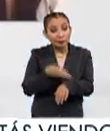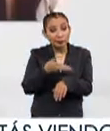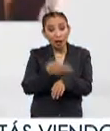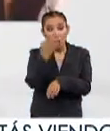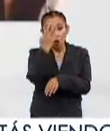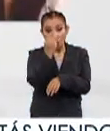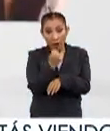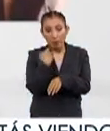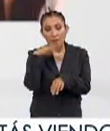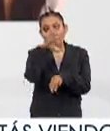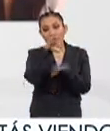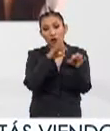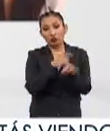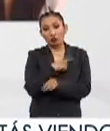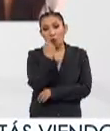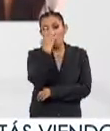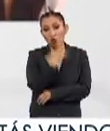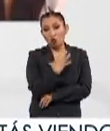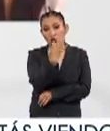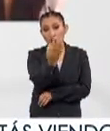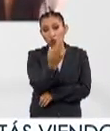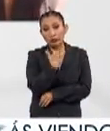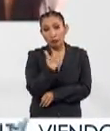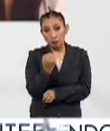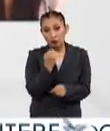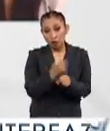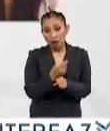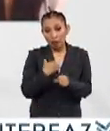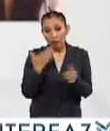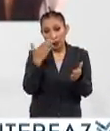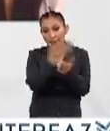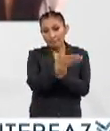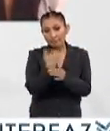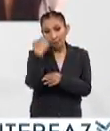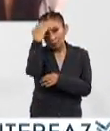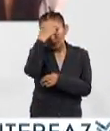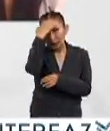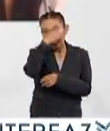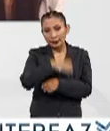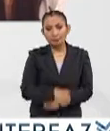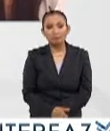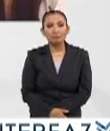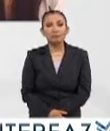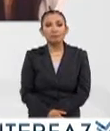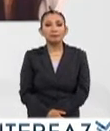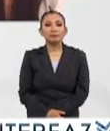los 9 únicamente fui yo la que tuvo la oportunidad de vivir esta gran experiencia.